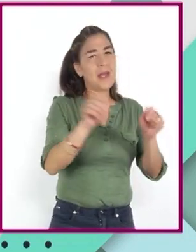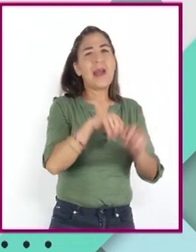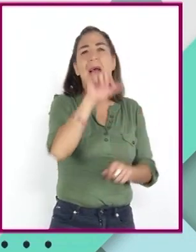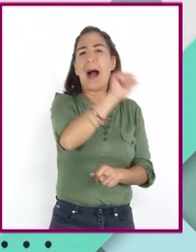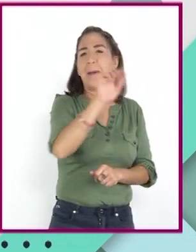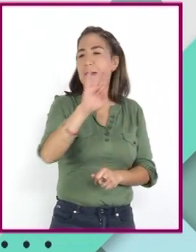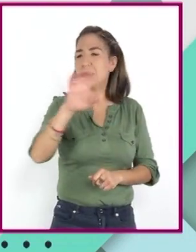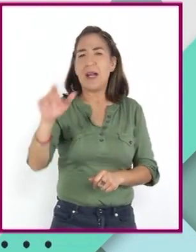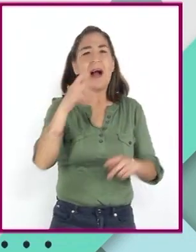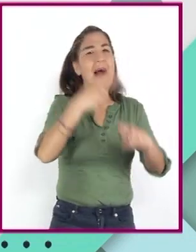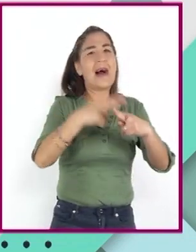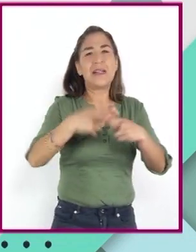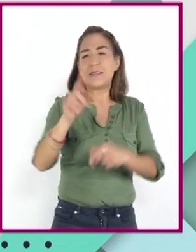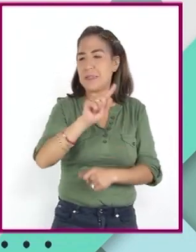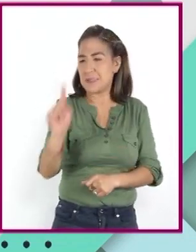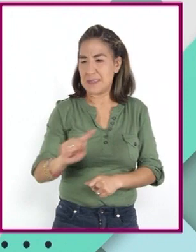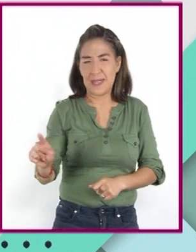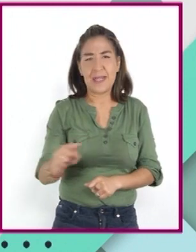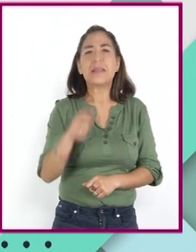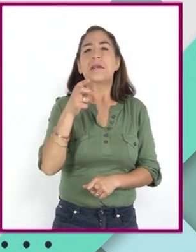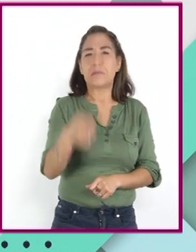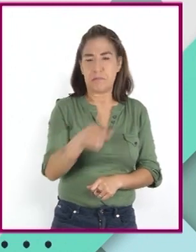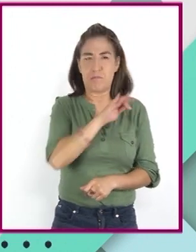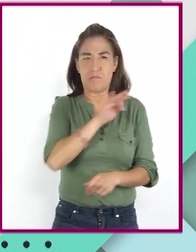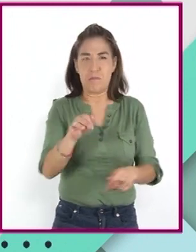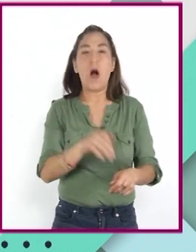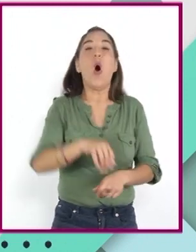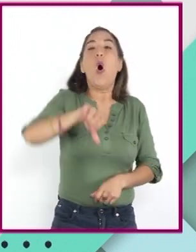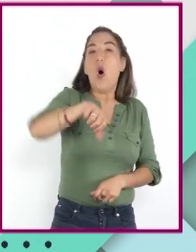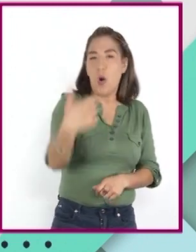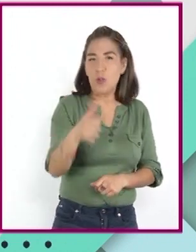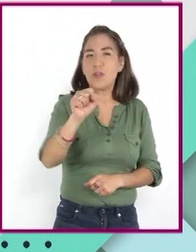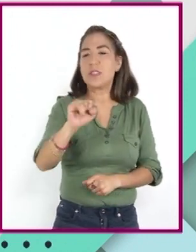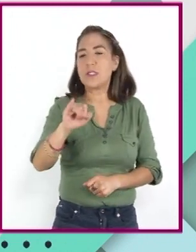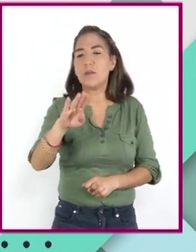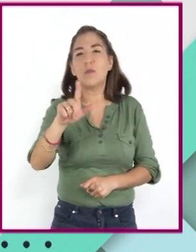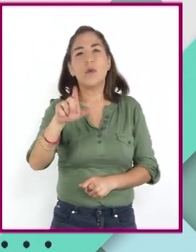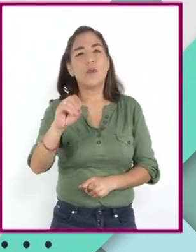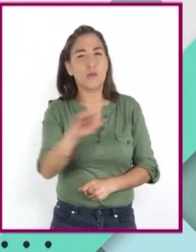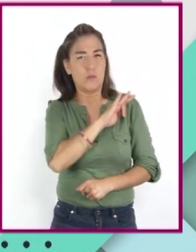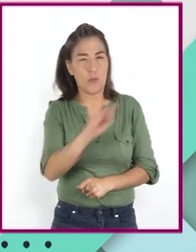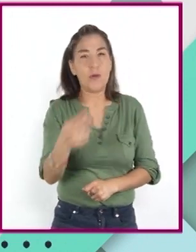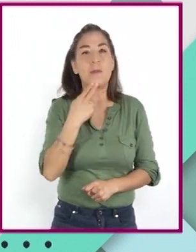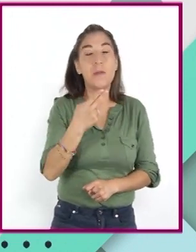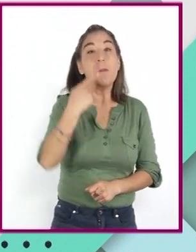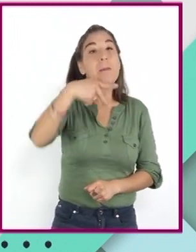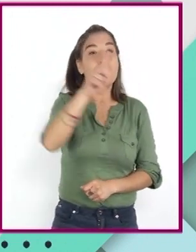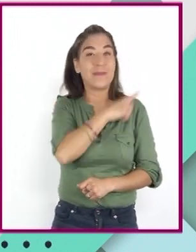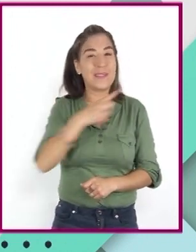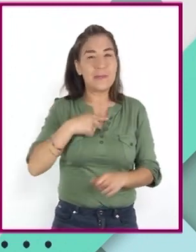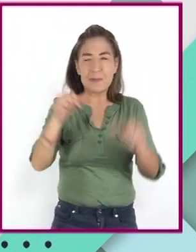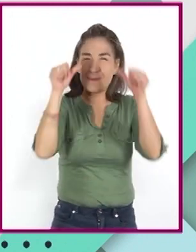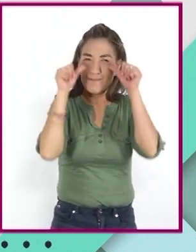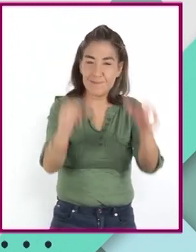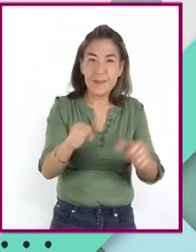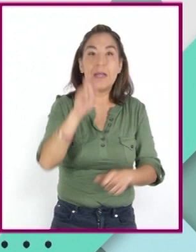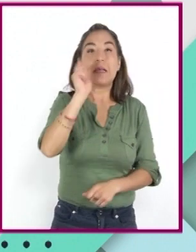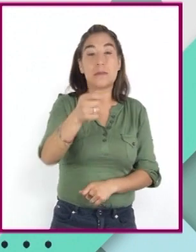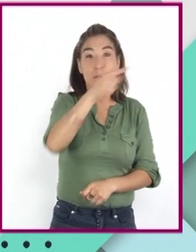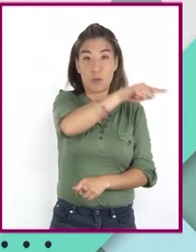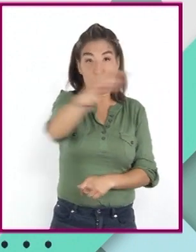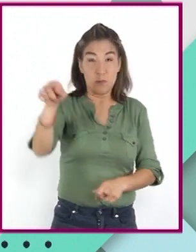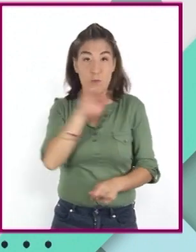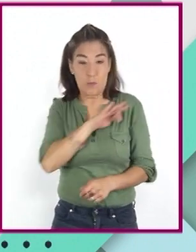alfabeto. También podríamos utilizar otros símbolos. Sin embargo, no perdamos de vista que para poder